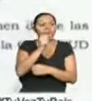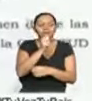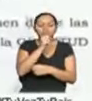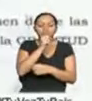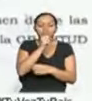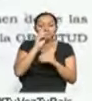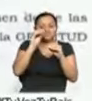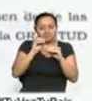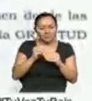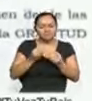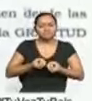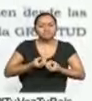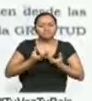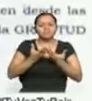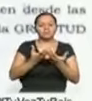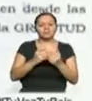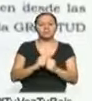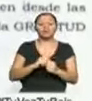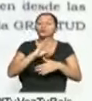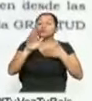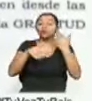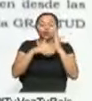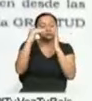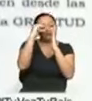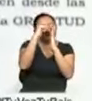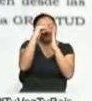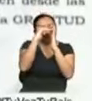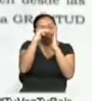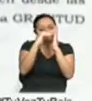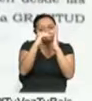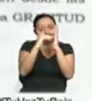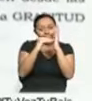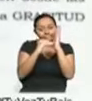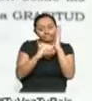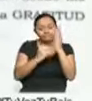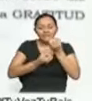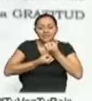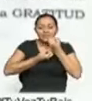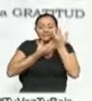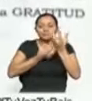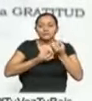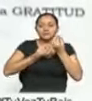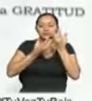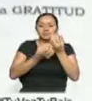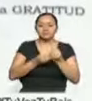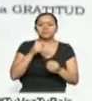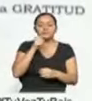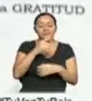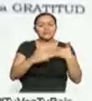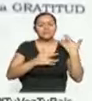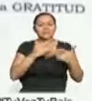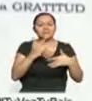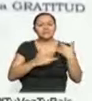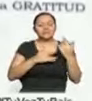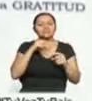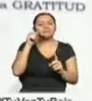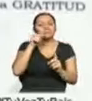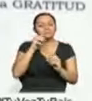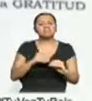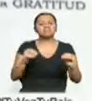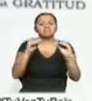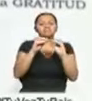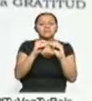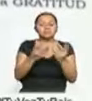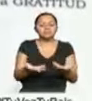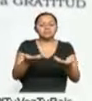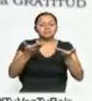de fuerzas. Todas esas palabras, todas esas expresiones y todos esos sentimientos es lo que va a recibir y